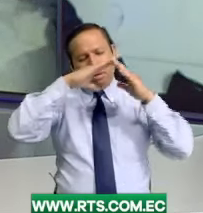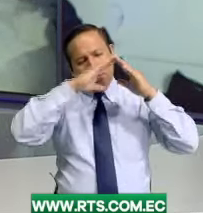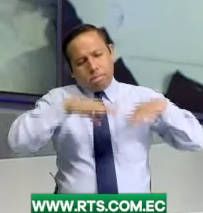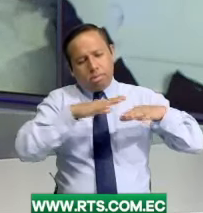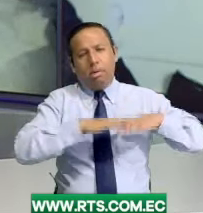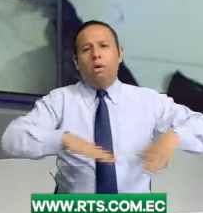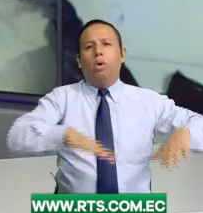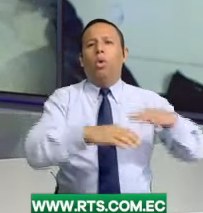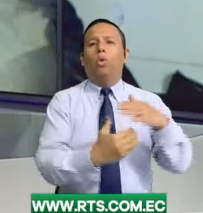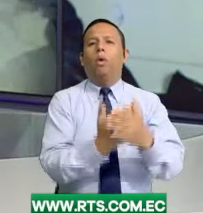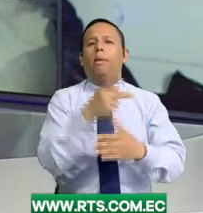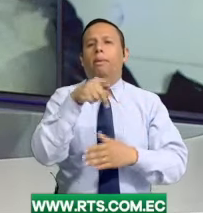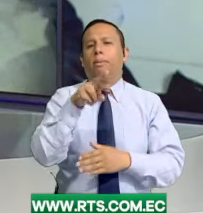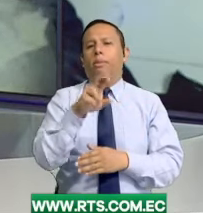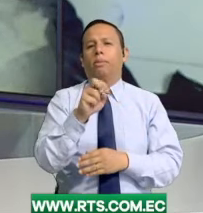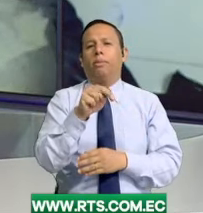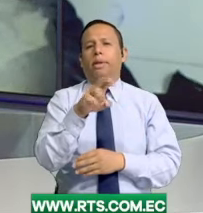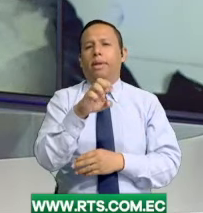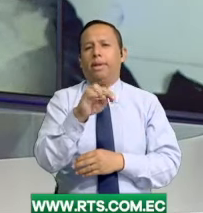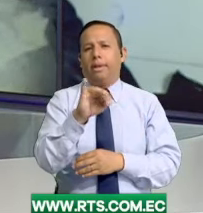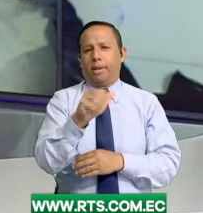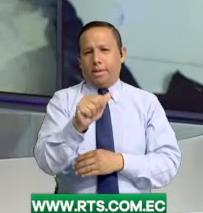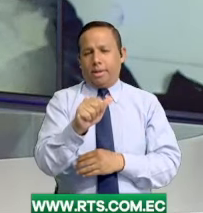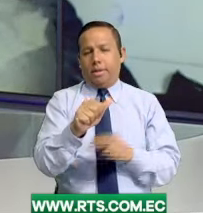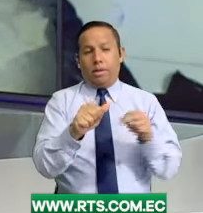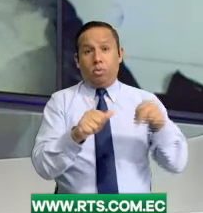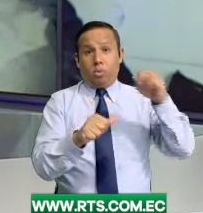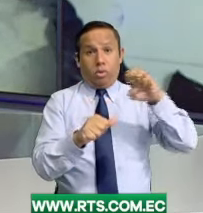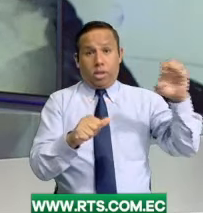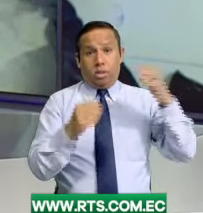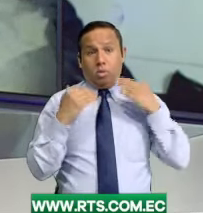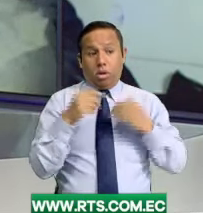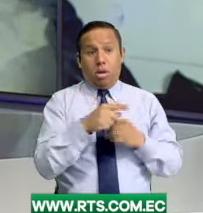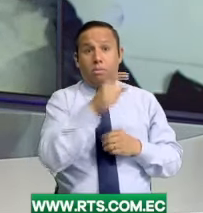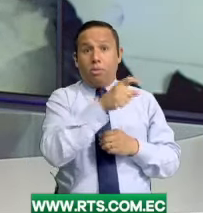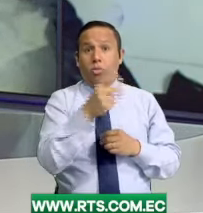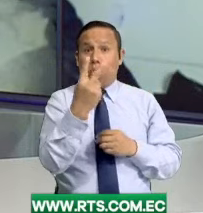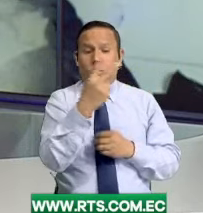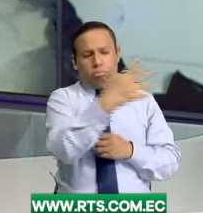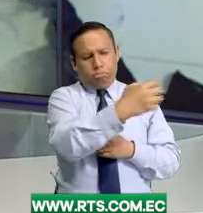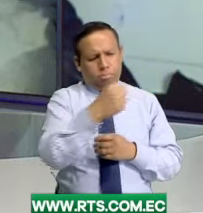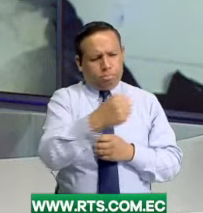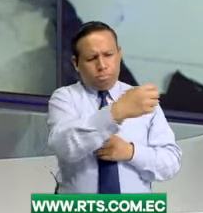distrito Nueva Prosperina, noroeste de Guayaquil. Dos sujetos fueron detenidos.